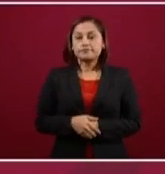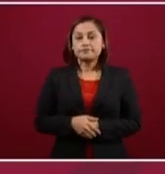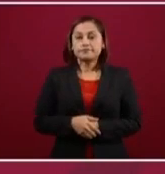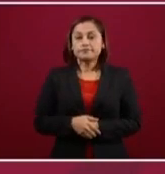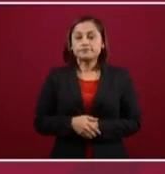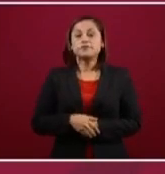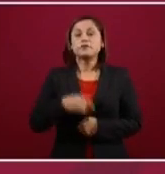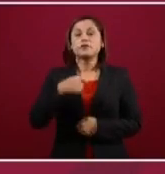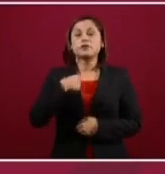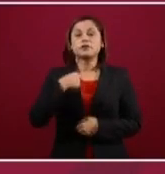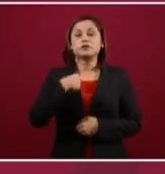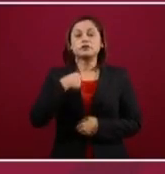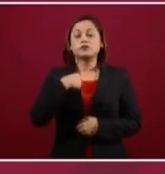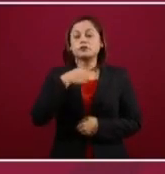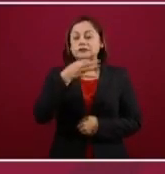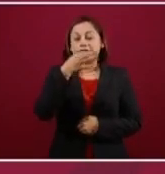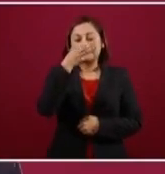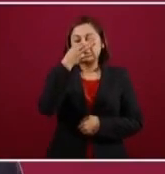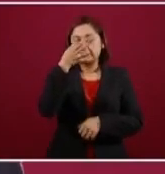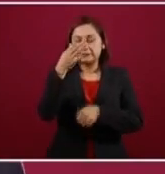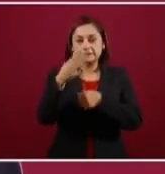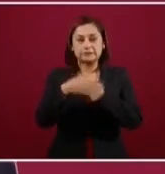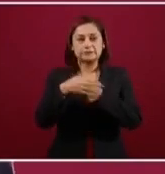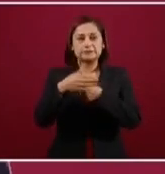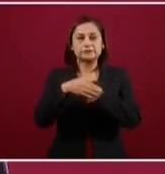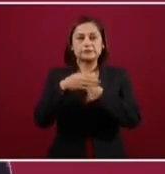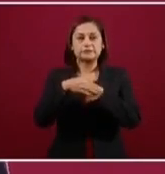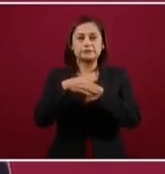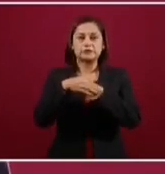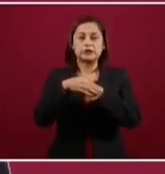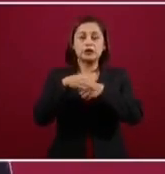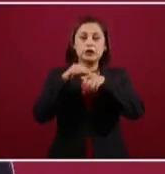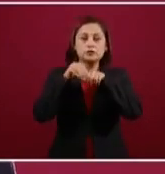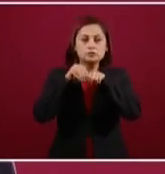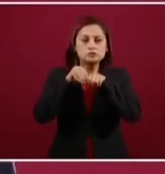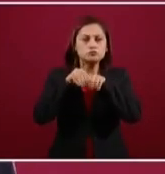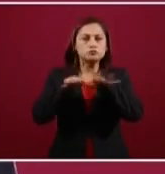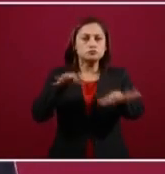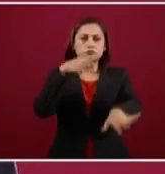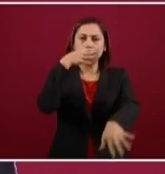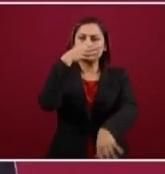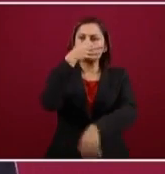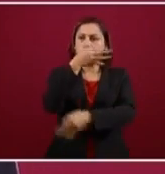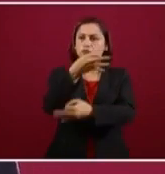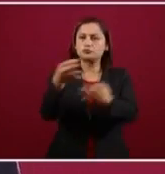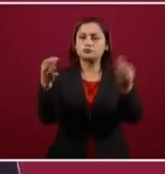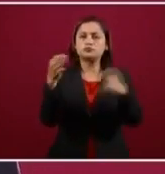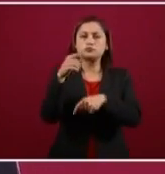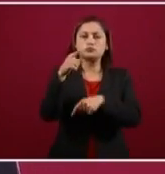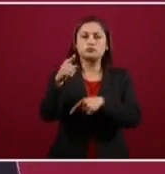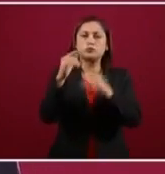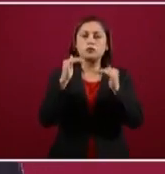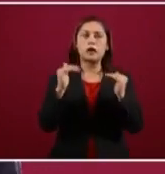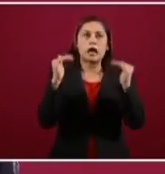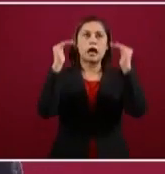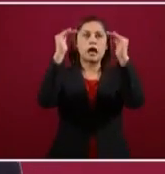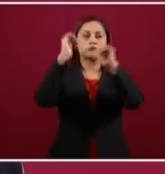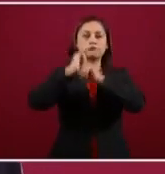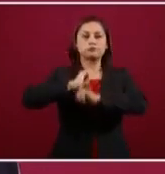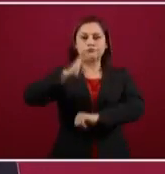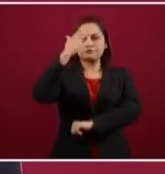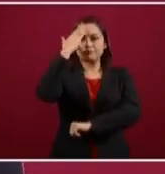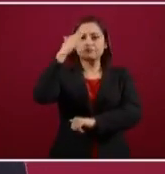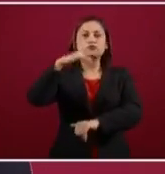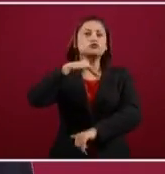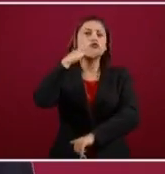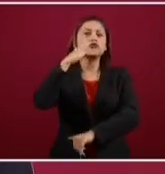declarar, de proclamar que se terminó la corrupción arriba, o que ya no